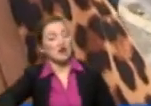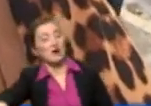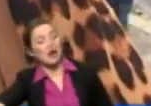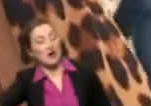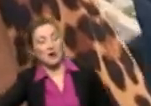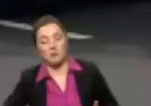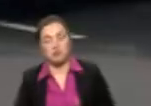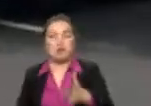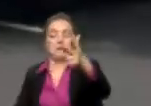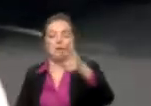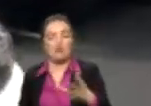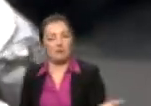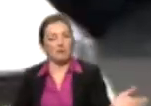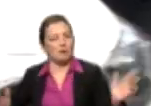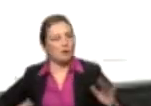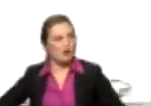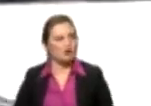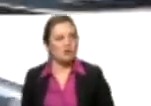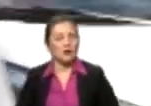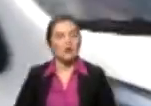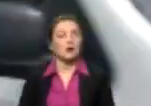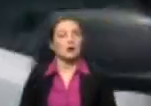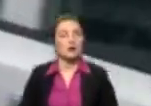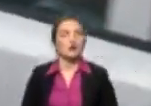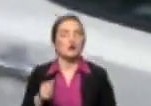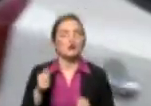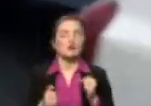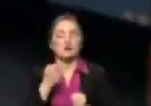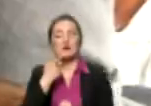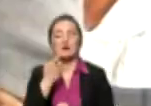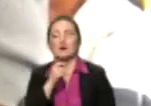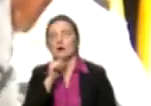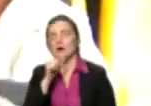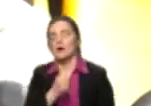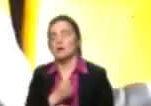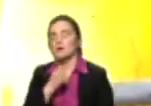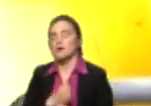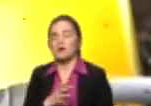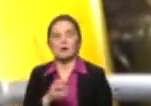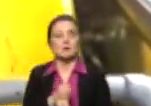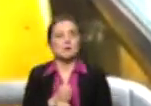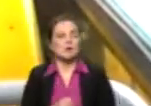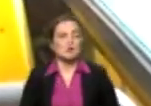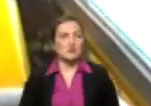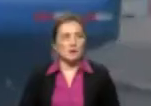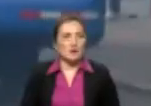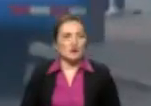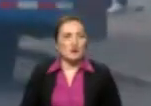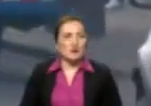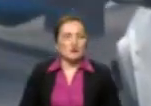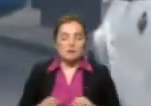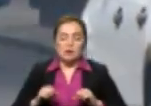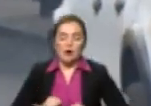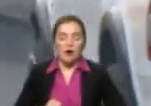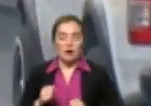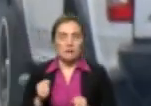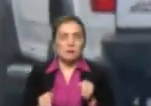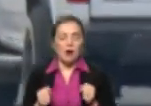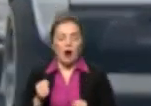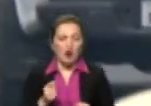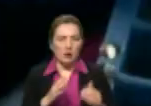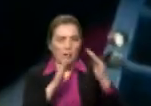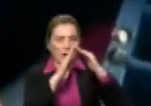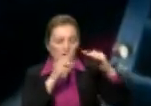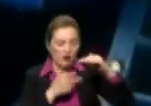paradas correspondientes. Mientras que los conductores dicen que hay mucho que hacer en temas de seguridad para que ellos dejen sus vehículos en